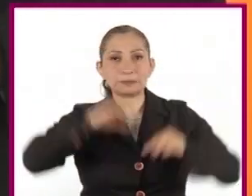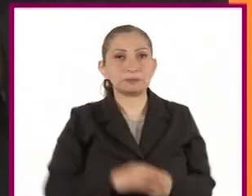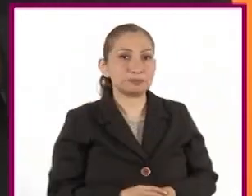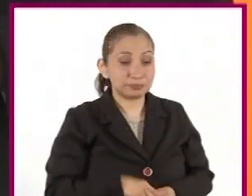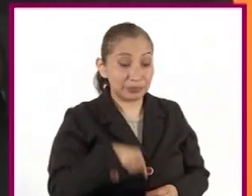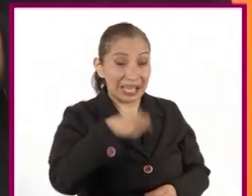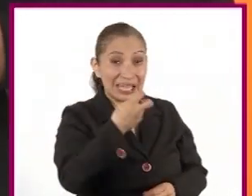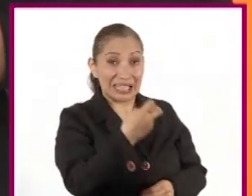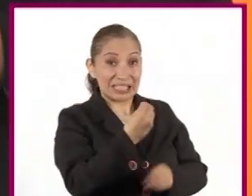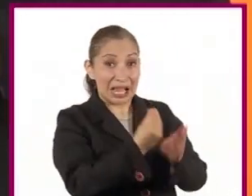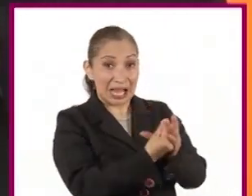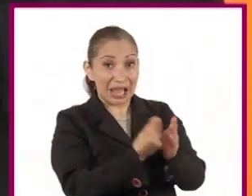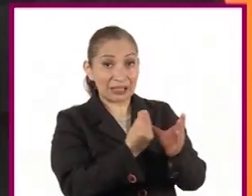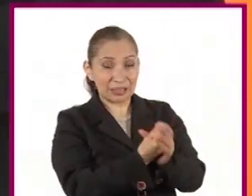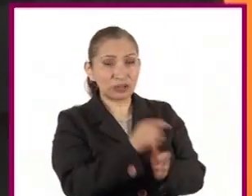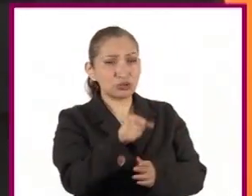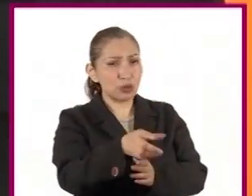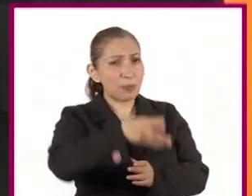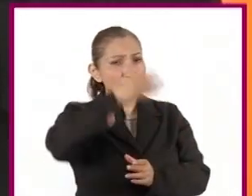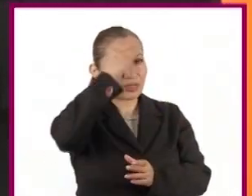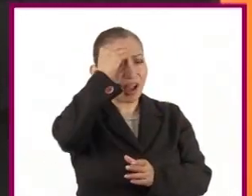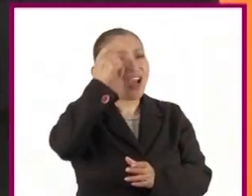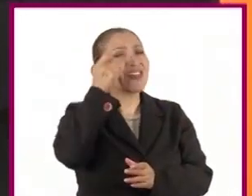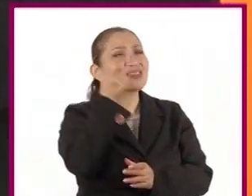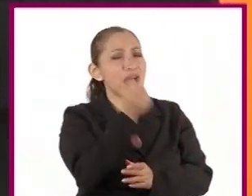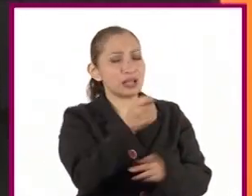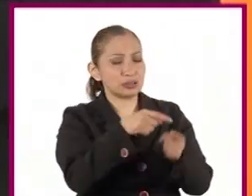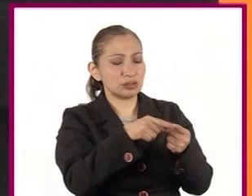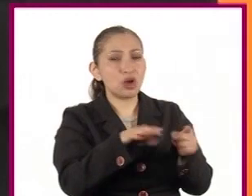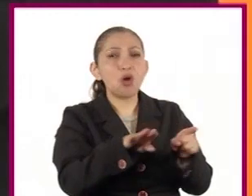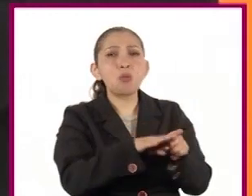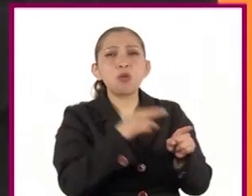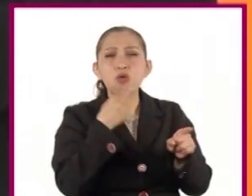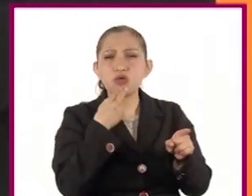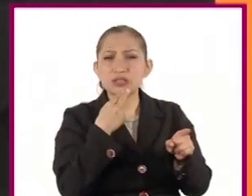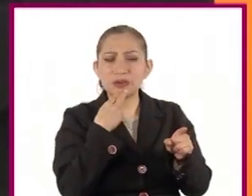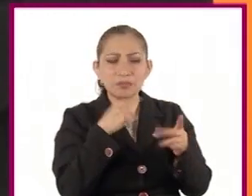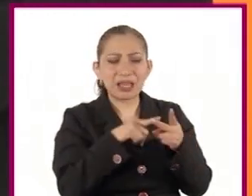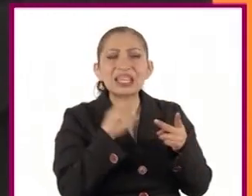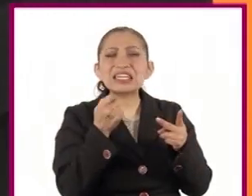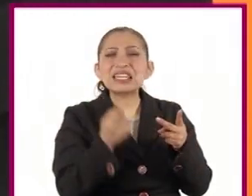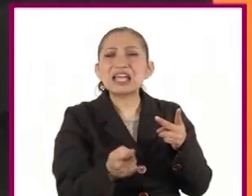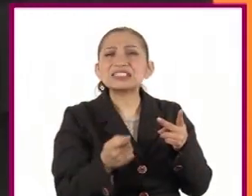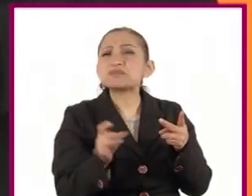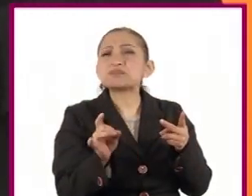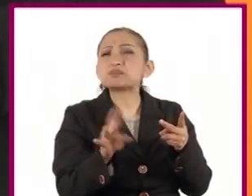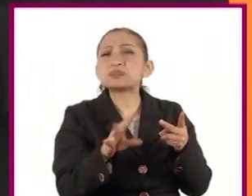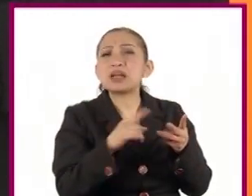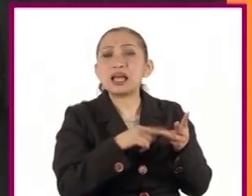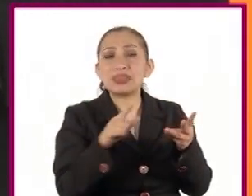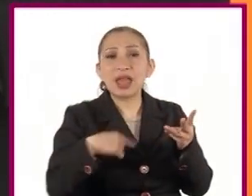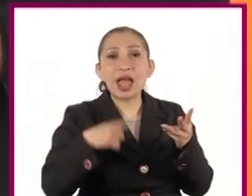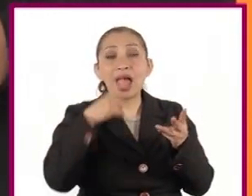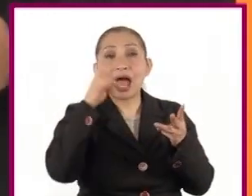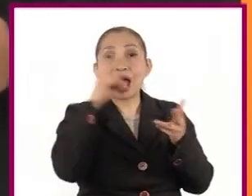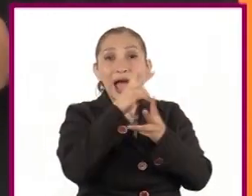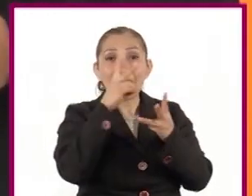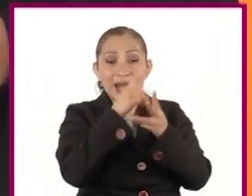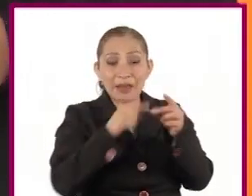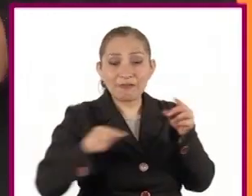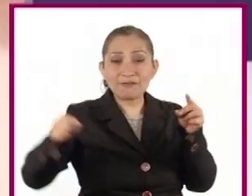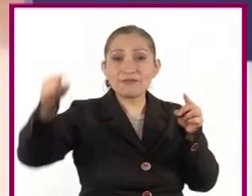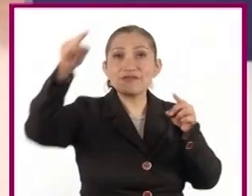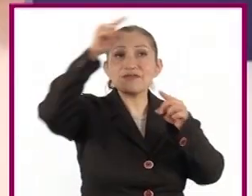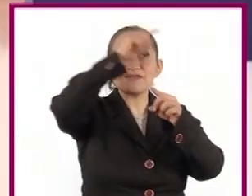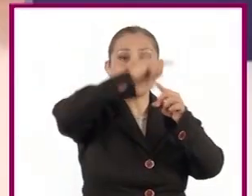Durante esta sesión podrán aprender qué es, cómo funciona y cuáles son las causas de la circulación general de la